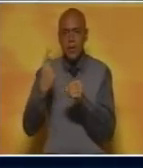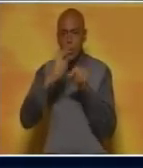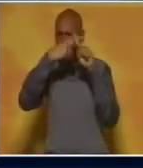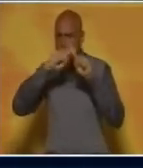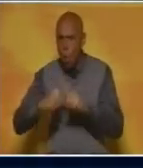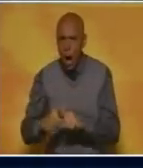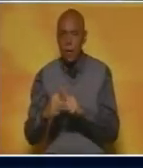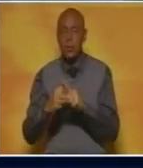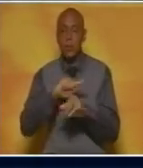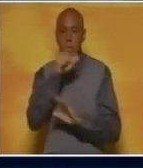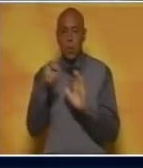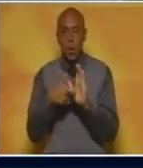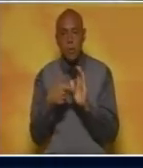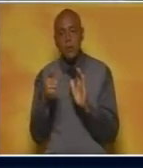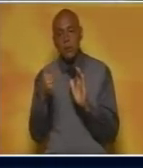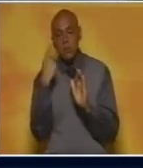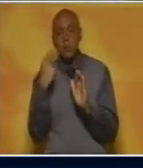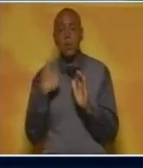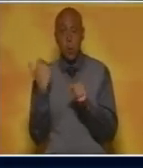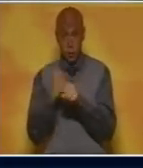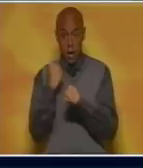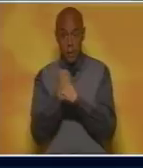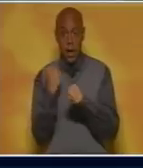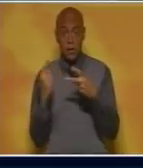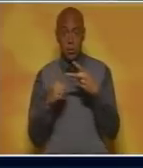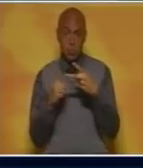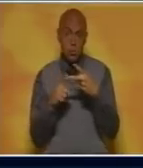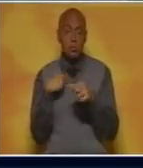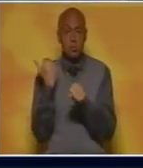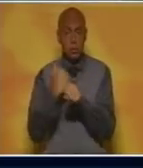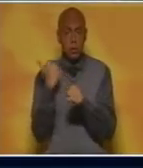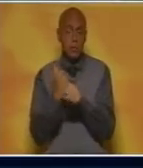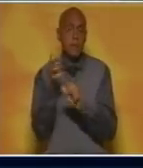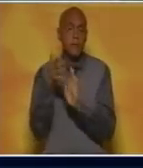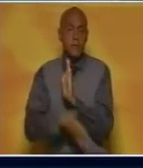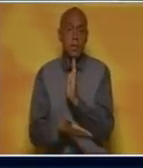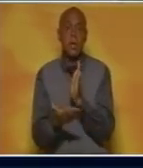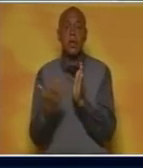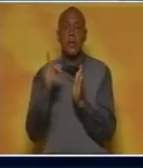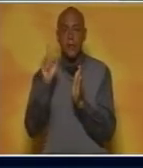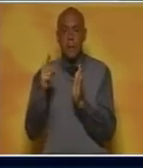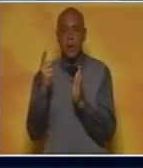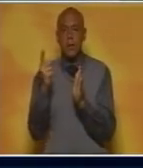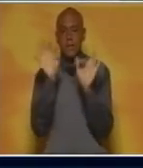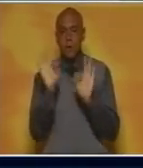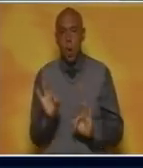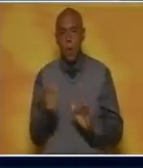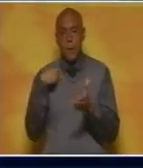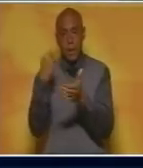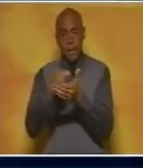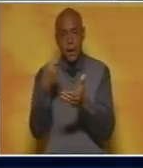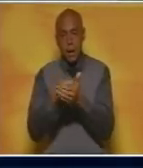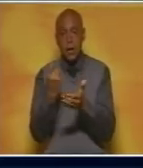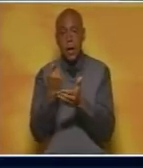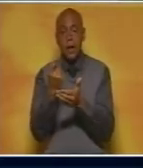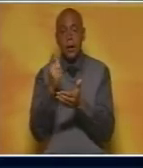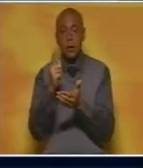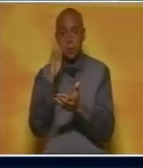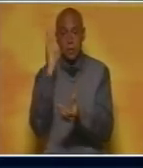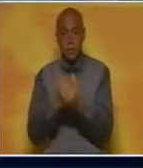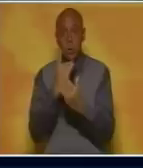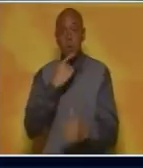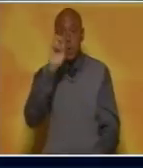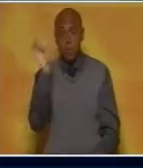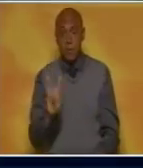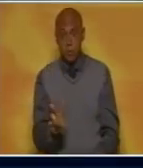digamos, disponibles. Y estamos trabajando conjuntamente en lo que son medios de pago a través del Banco de Venezuela.